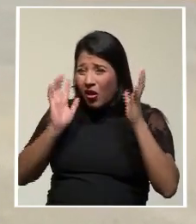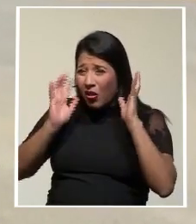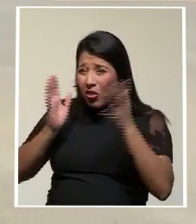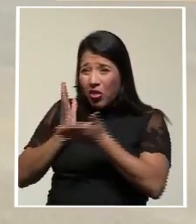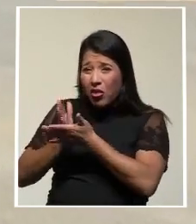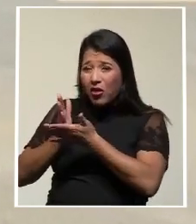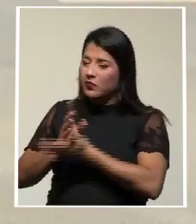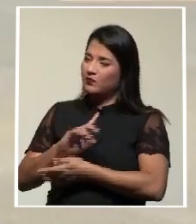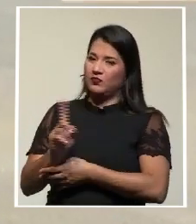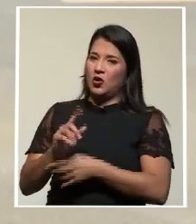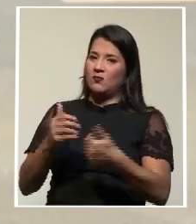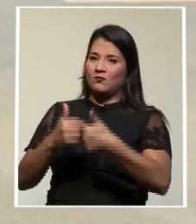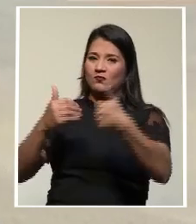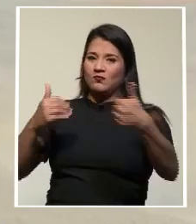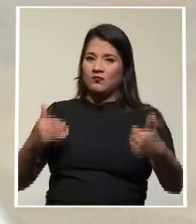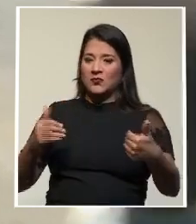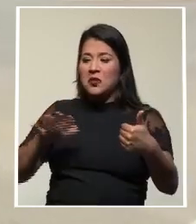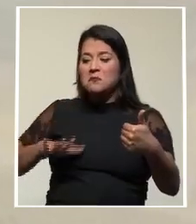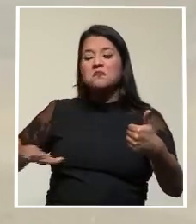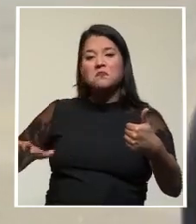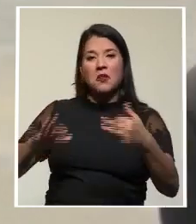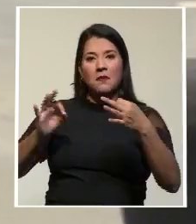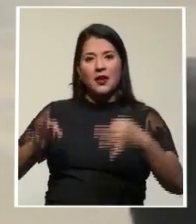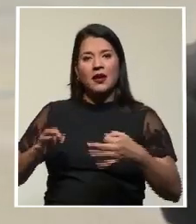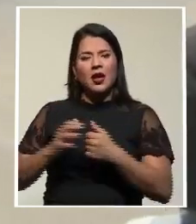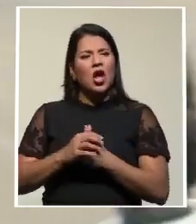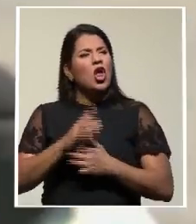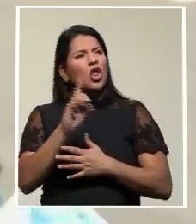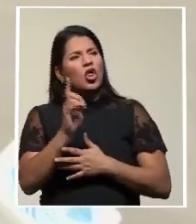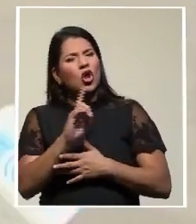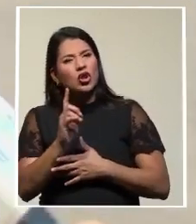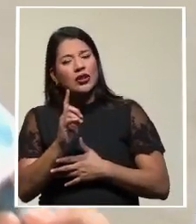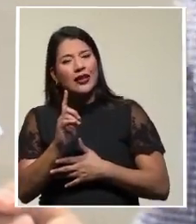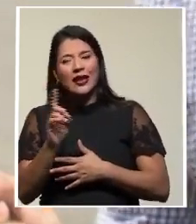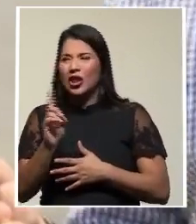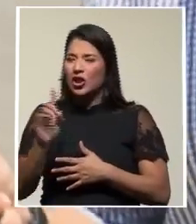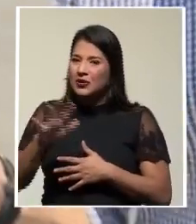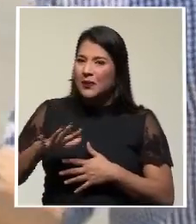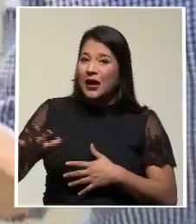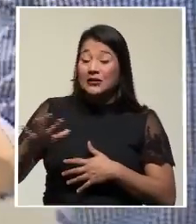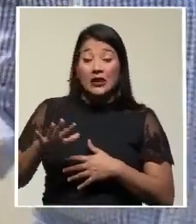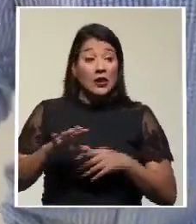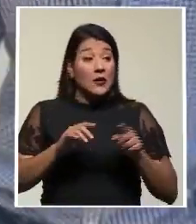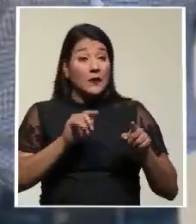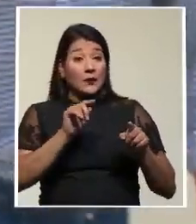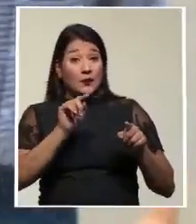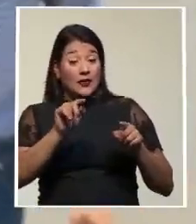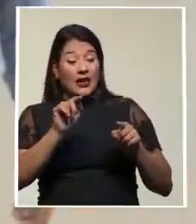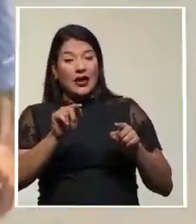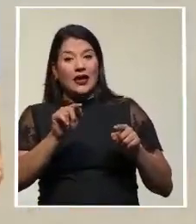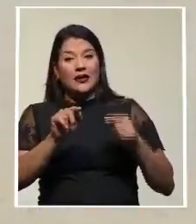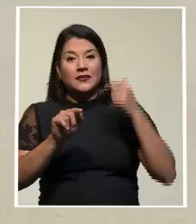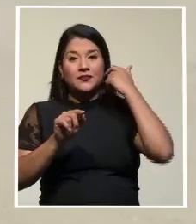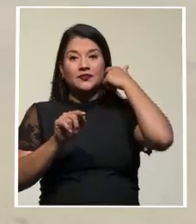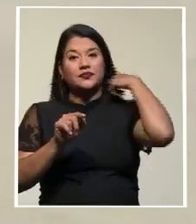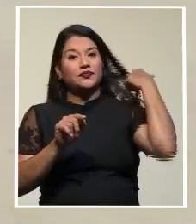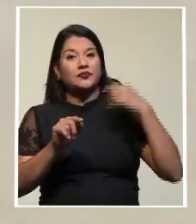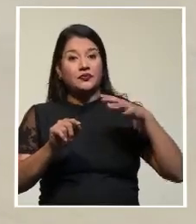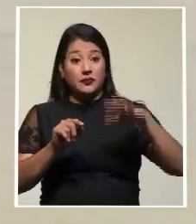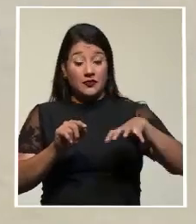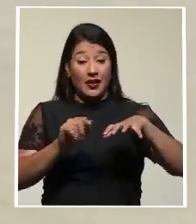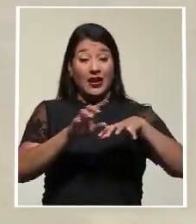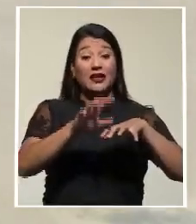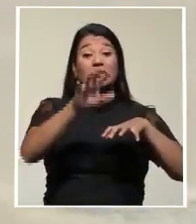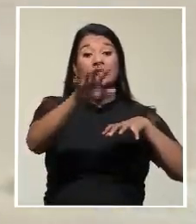ellos tener ese espacio de dignidad. Doña Daisy, ¿dónde estaría ese espacio? Tal vez si no. Ese espacio está aquí en la parte de, al frente de donde estamos,